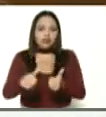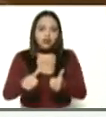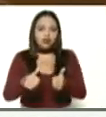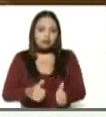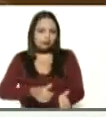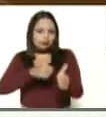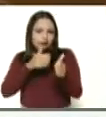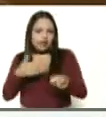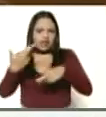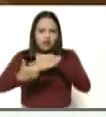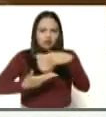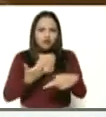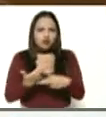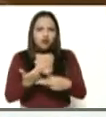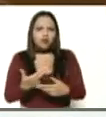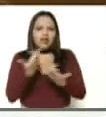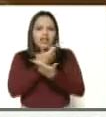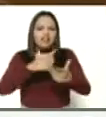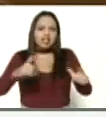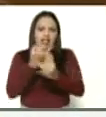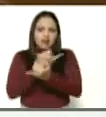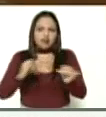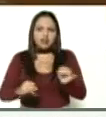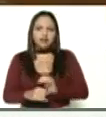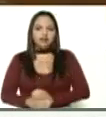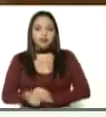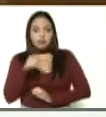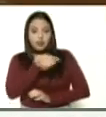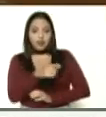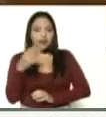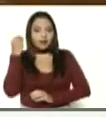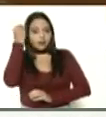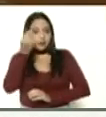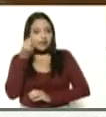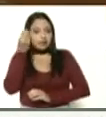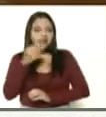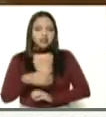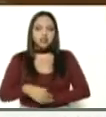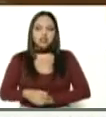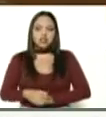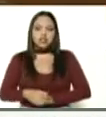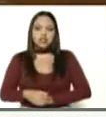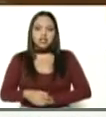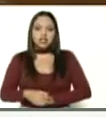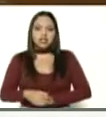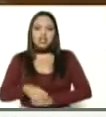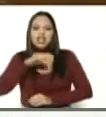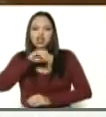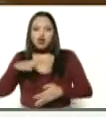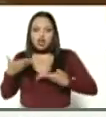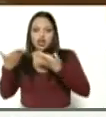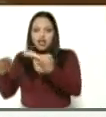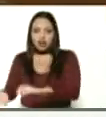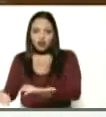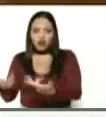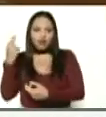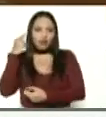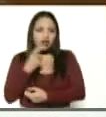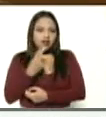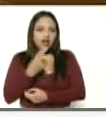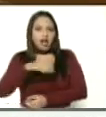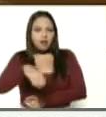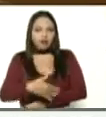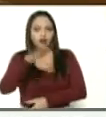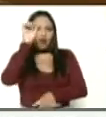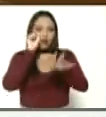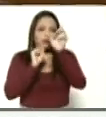¿no? Ese es el gran, pienso yo, legado de Simón Bolívar, que supo comprender que más allá de su